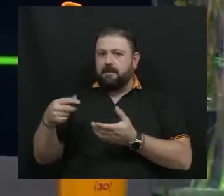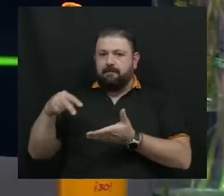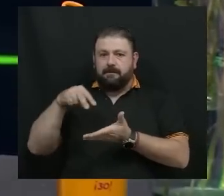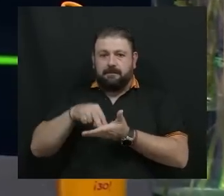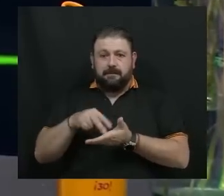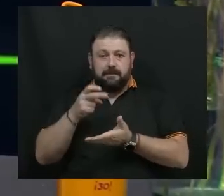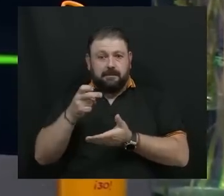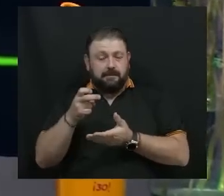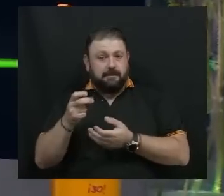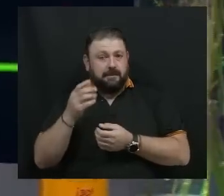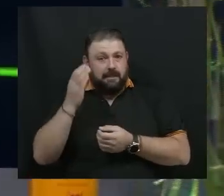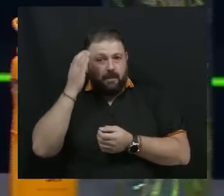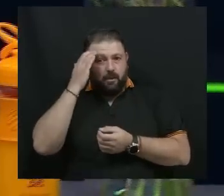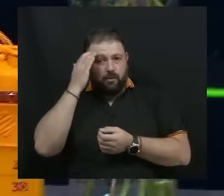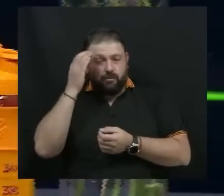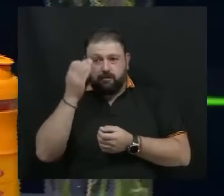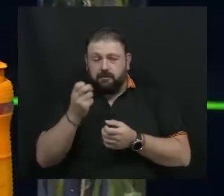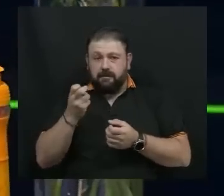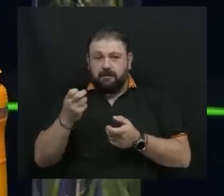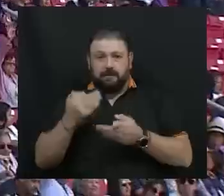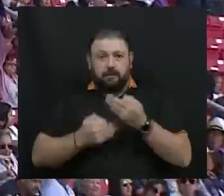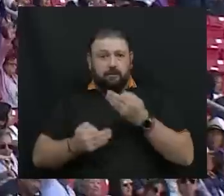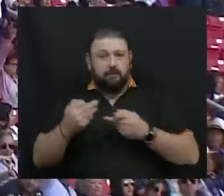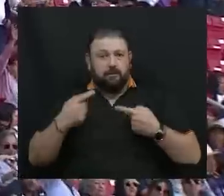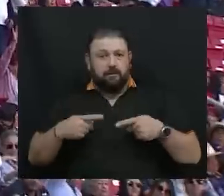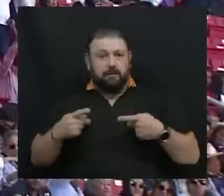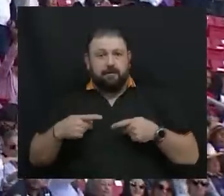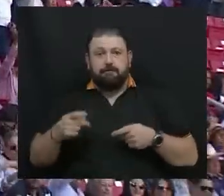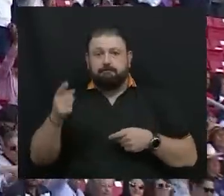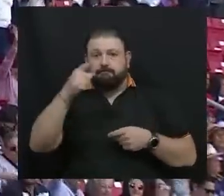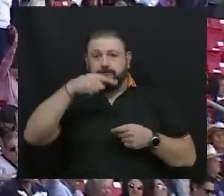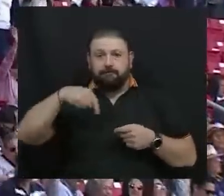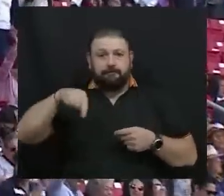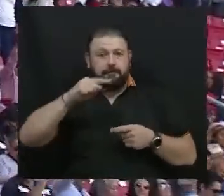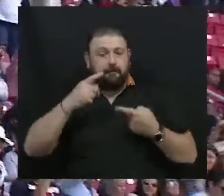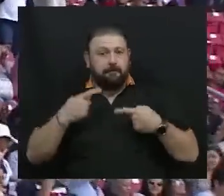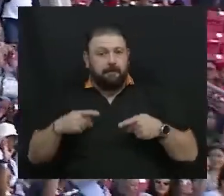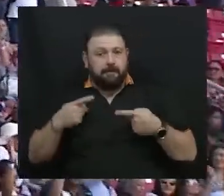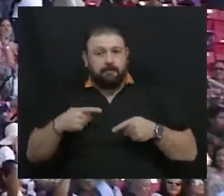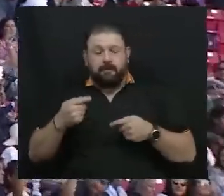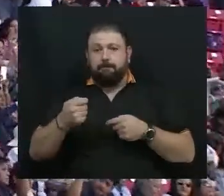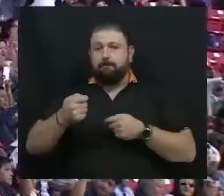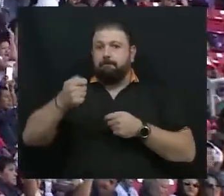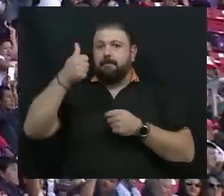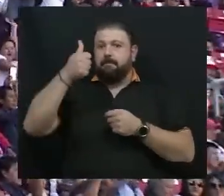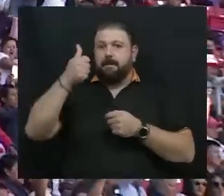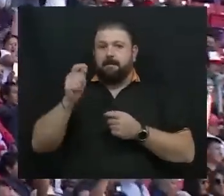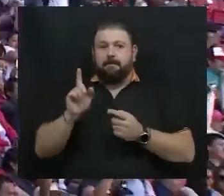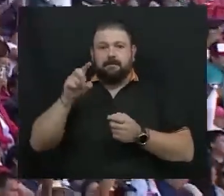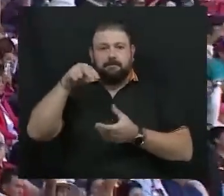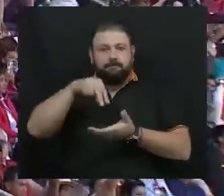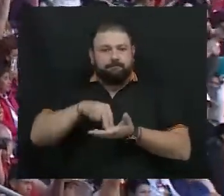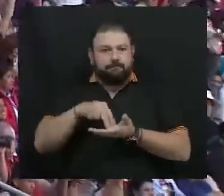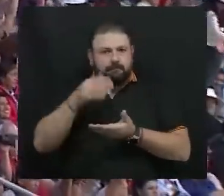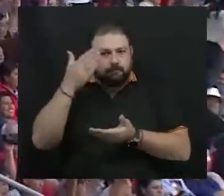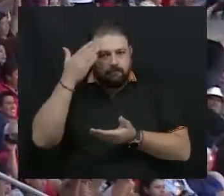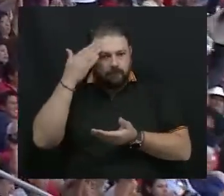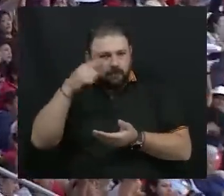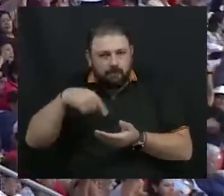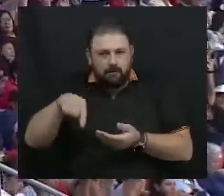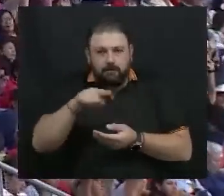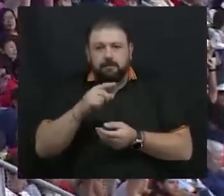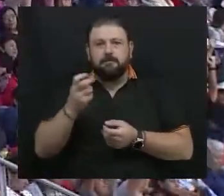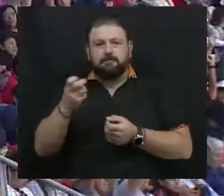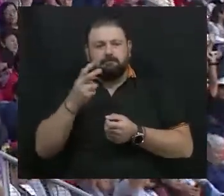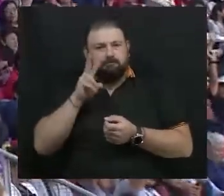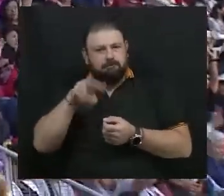primera vez conociendo esta propuesta? Alce su mano. O por primera vez en Extravaganas, que ya son empresarios y están primera Extravaganas, a ver. Uy,